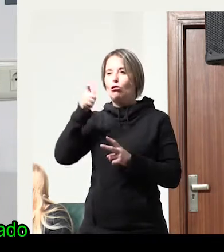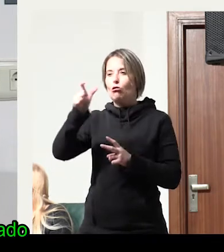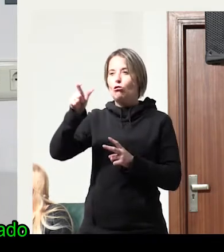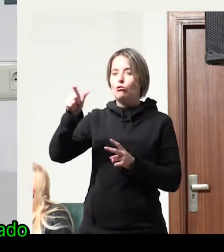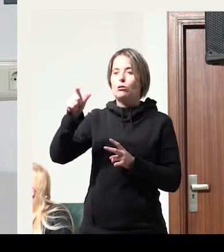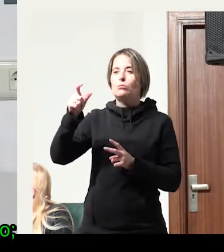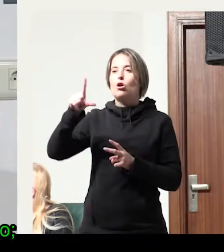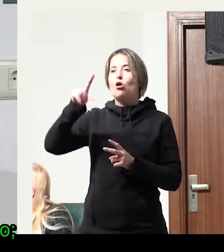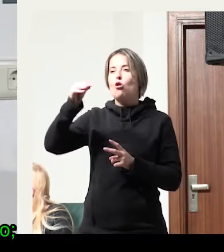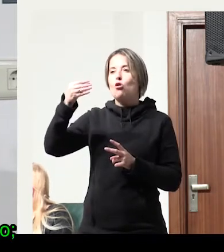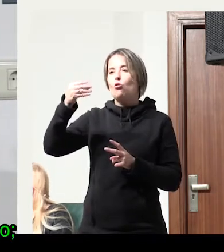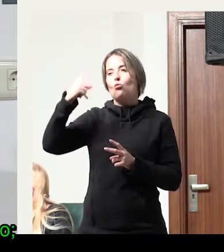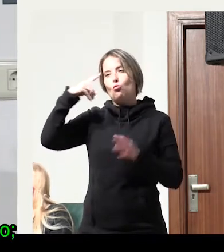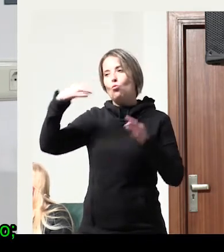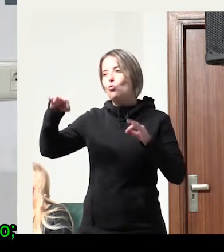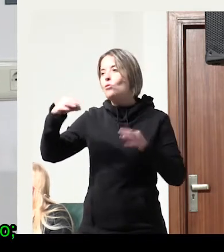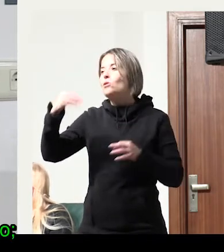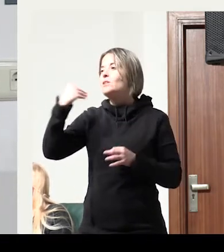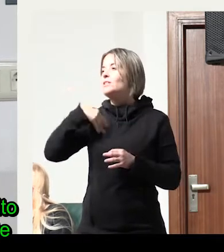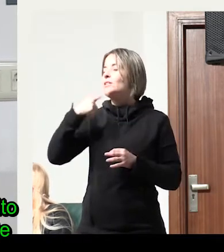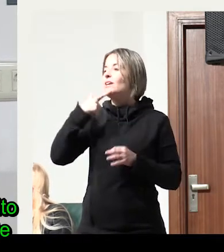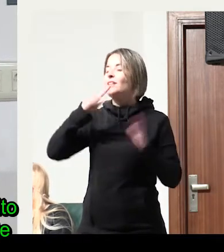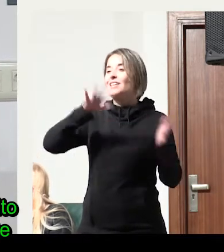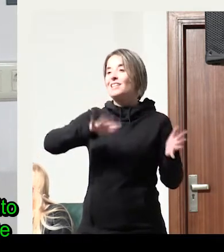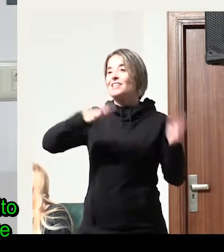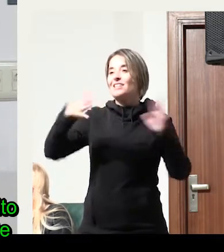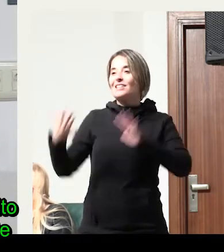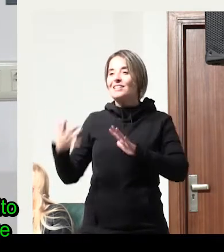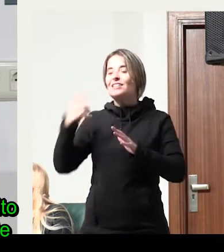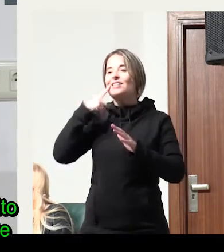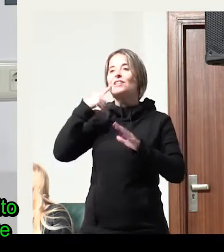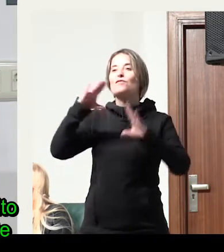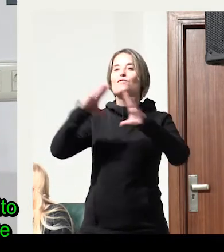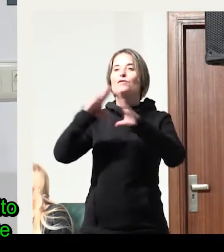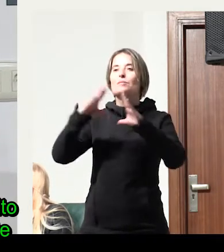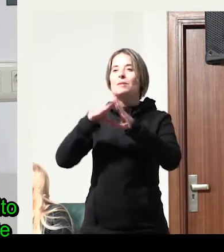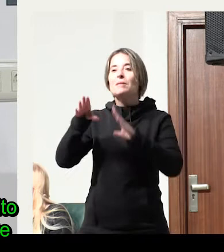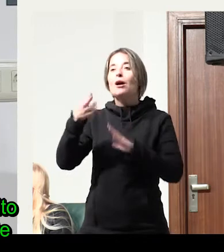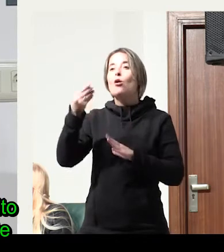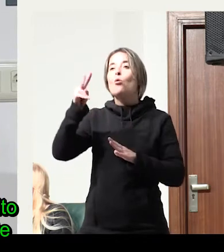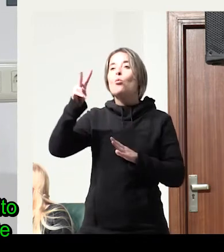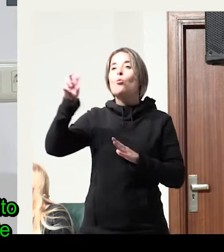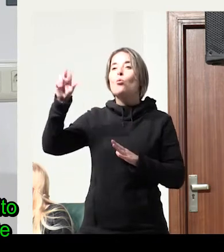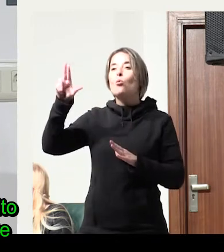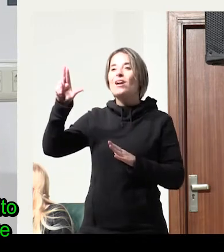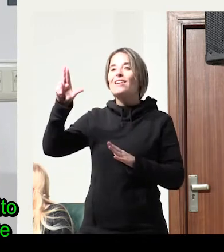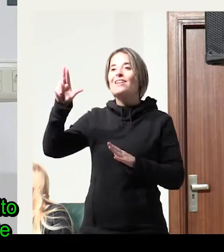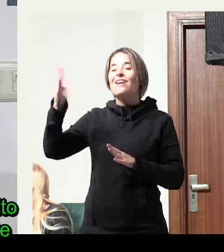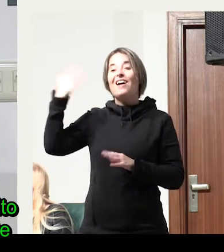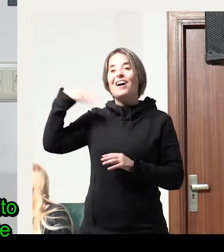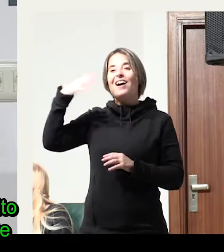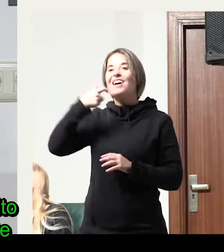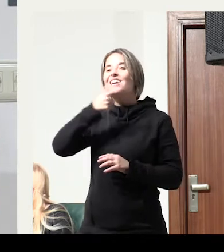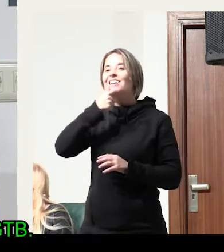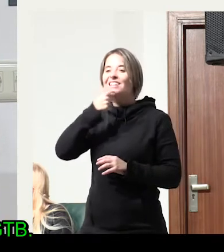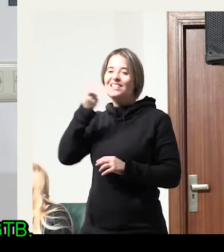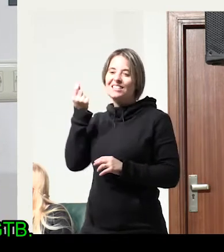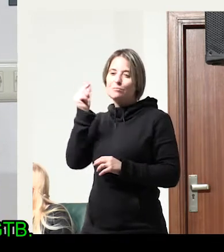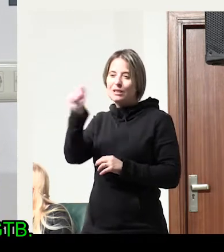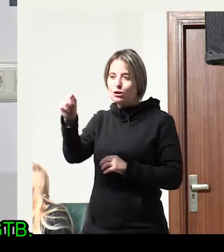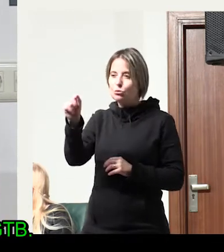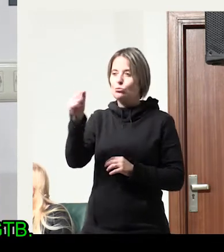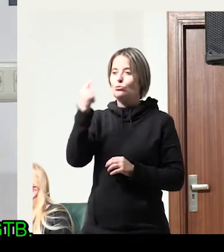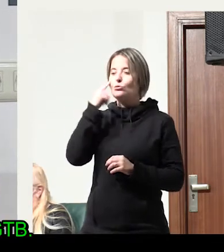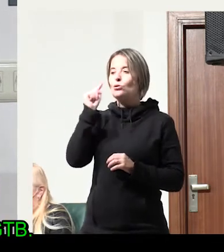bastante normalizado para hablar, por ejemplo, de transfeminismo, queer era, en inglés es un insulto que se utilizaba precisamente